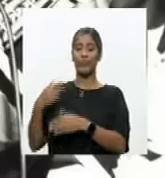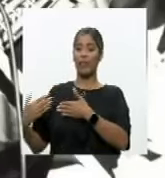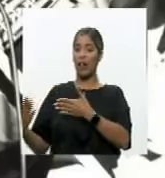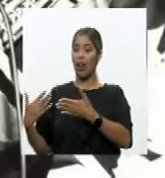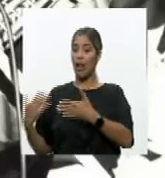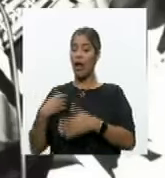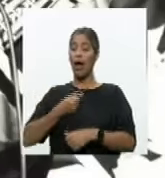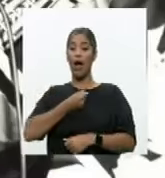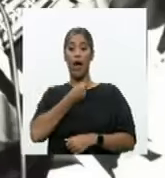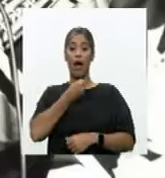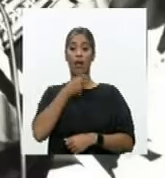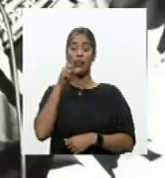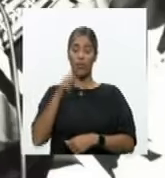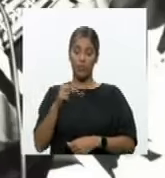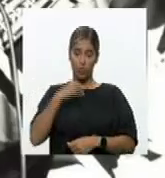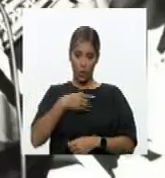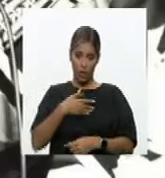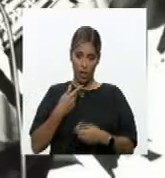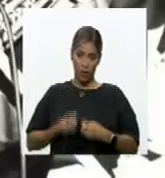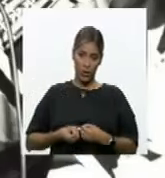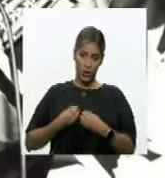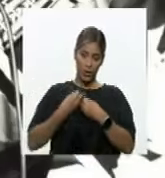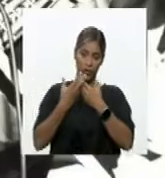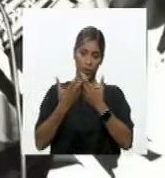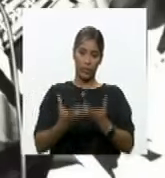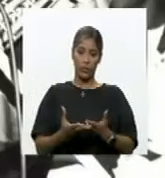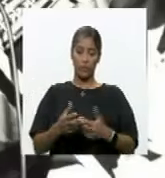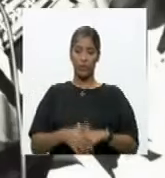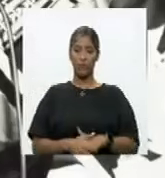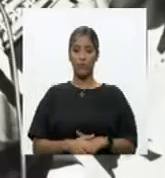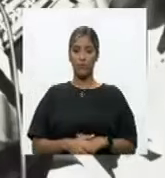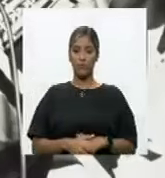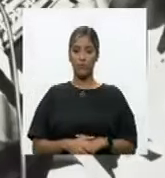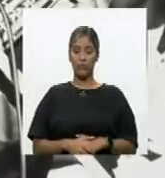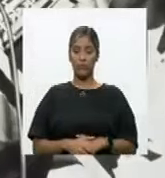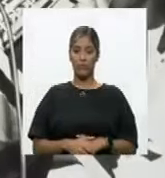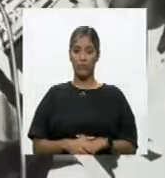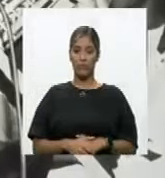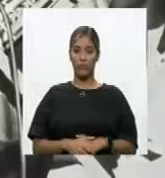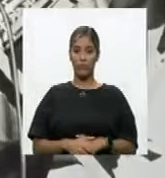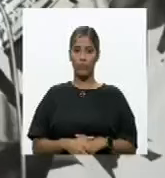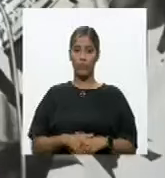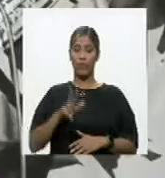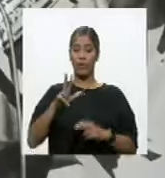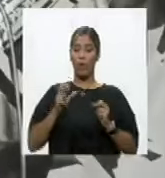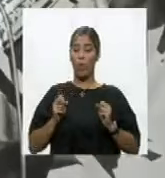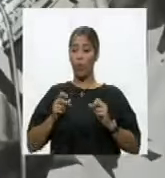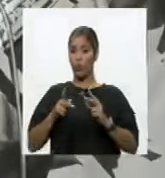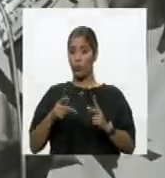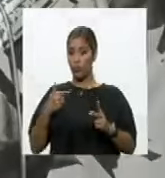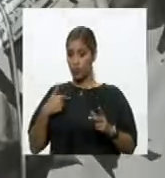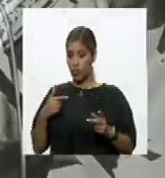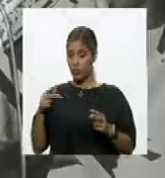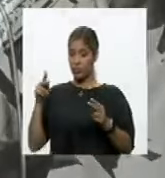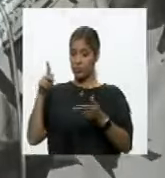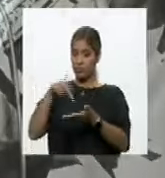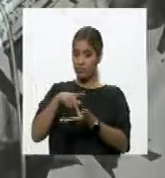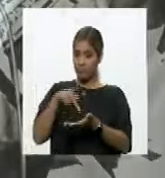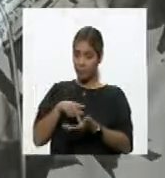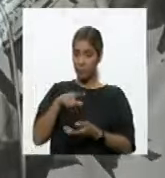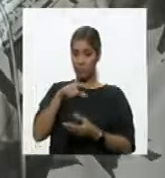escenarios. Quiero compartir, señor presidente, con los diputados y con el pueblo, tres de las oportunidades que compartí con este